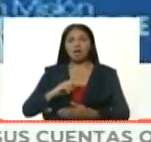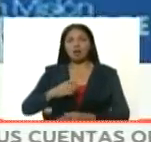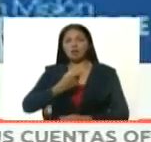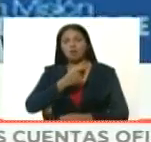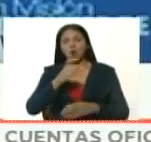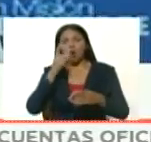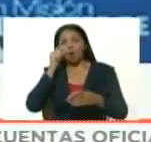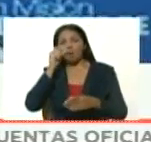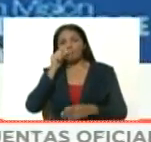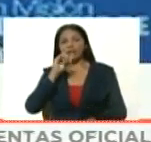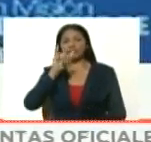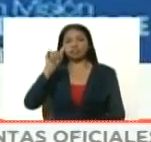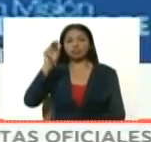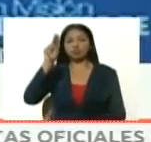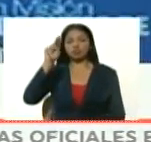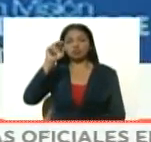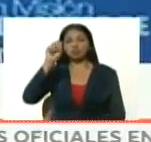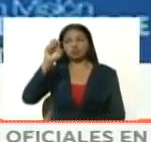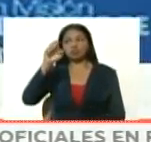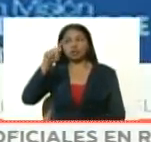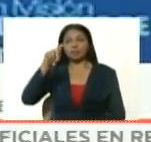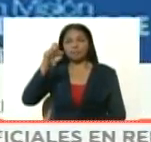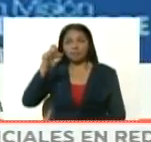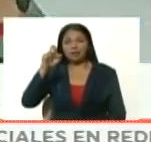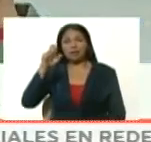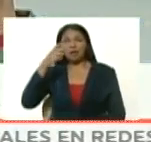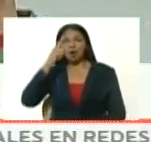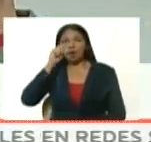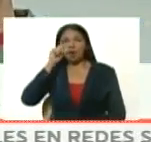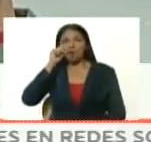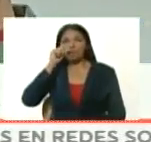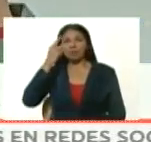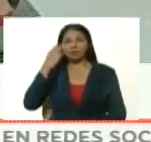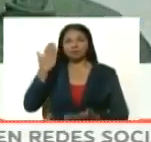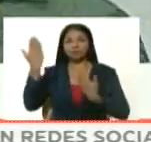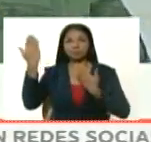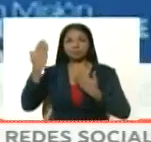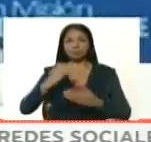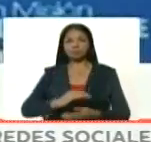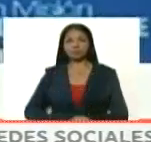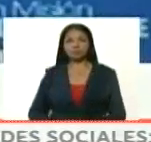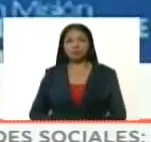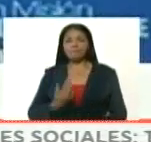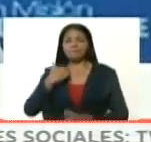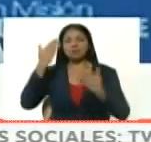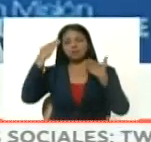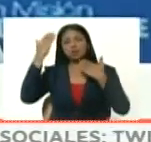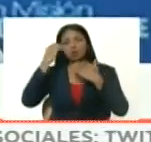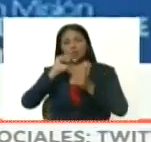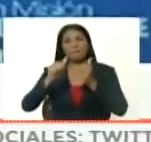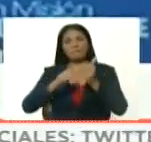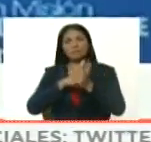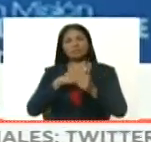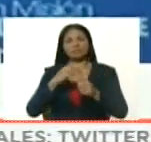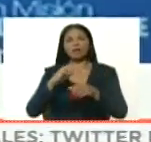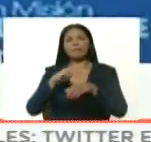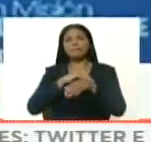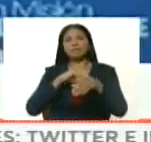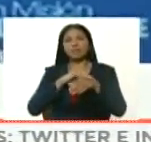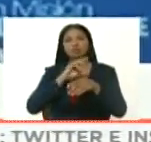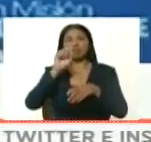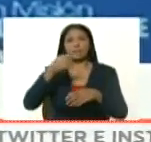división Giuseppe Cacciopo Olivieri. Mi saludo, viceministro Ediberto